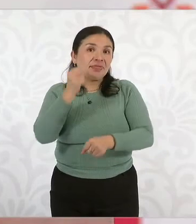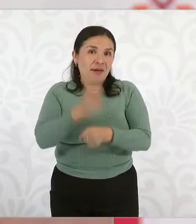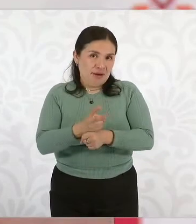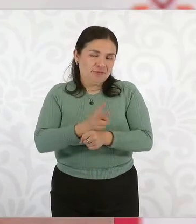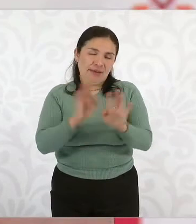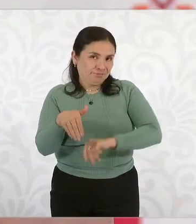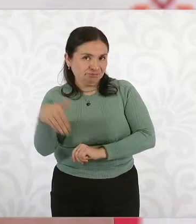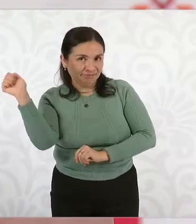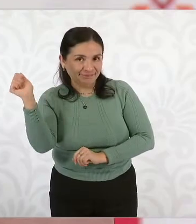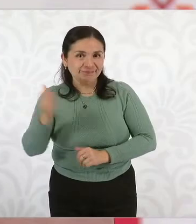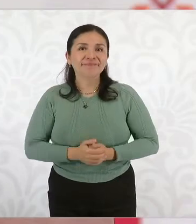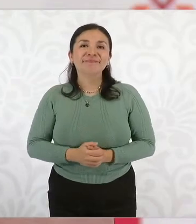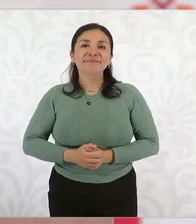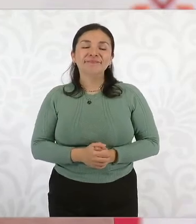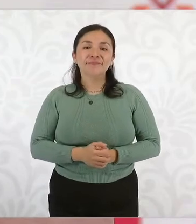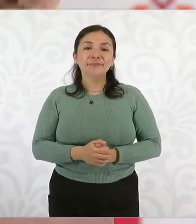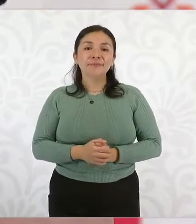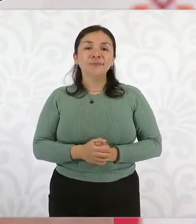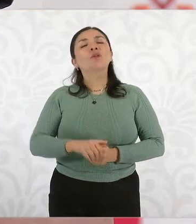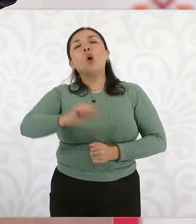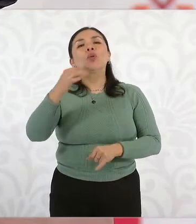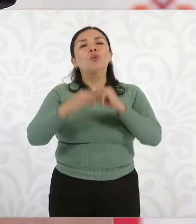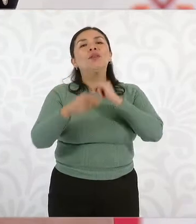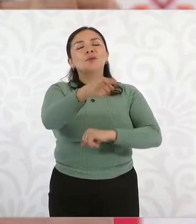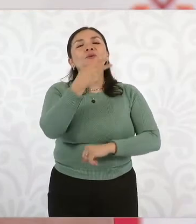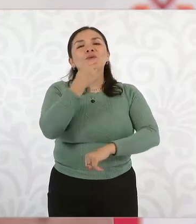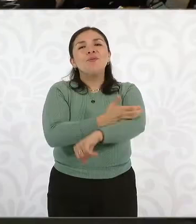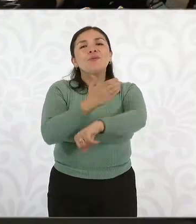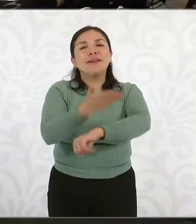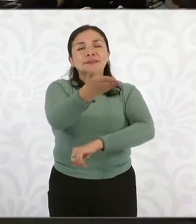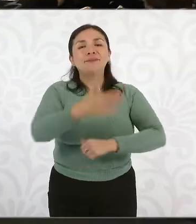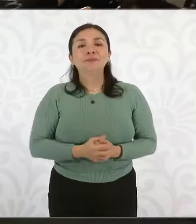nos vamos. A ver, compañero, denme, sí.